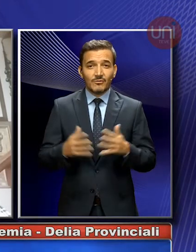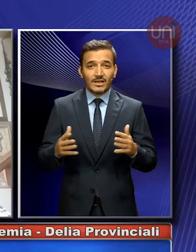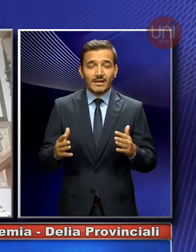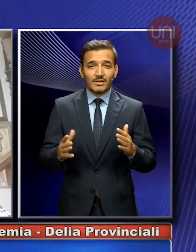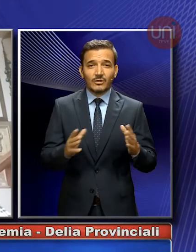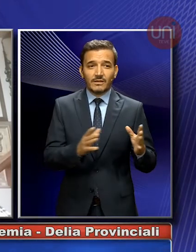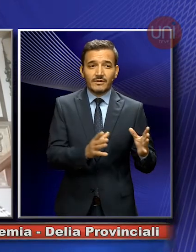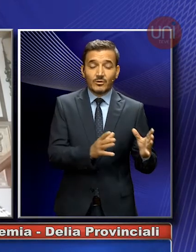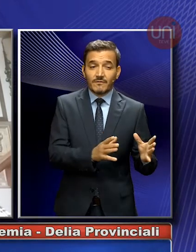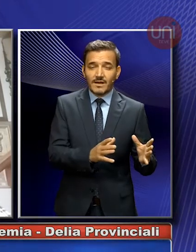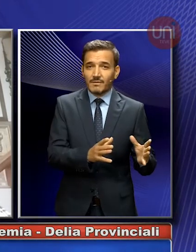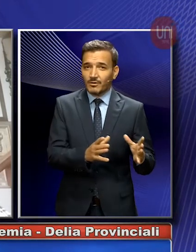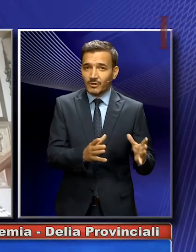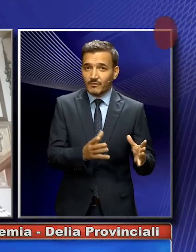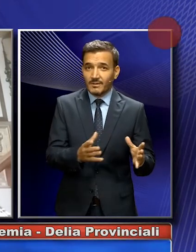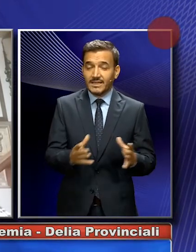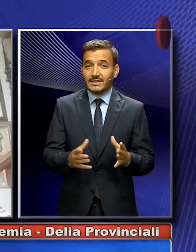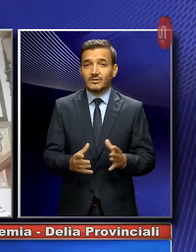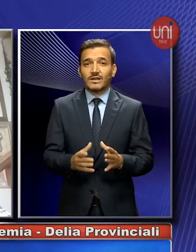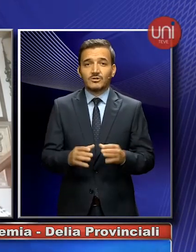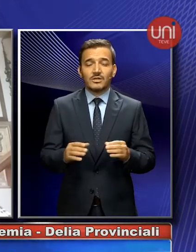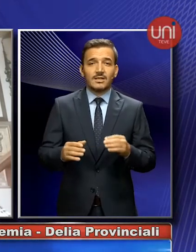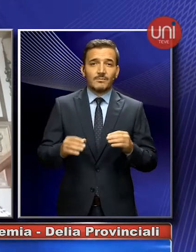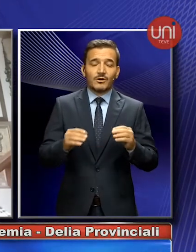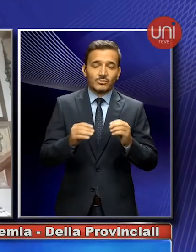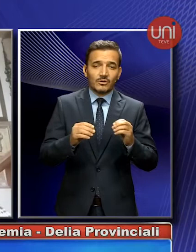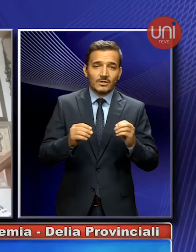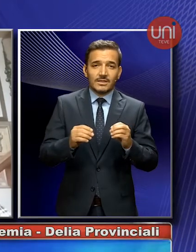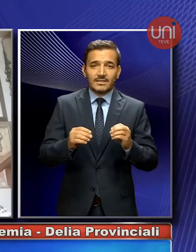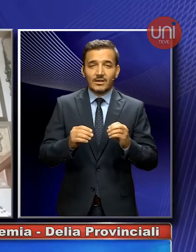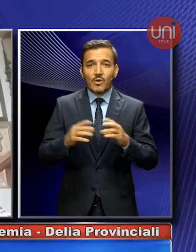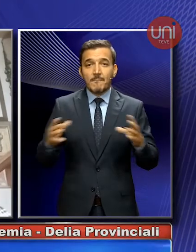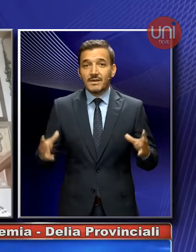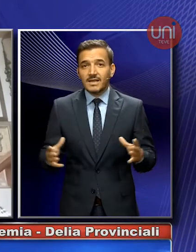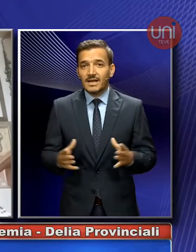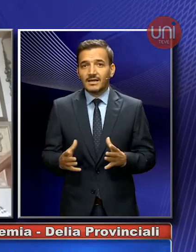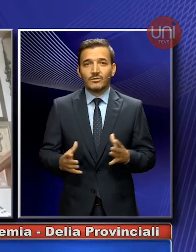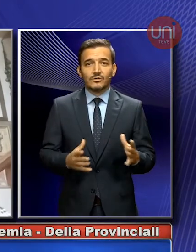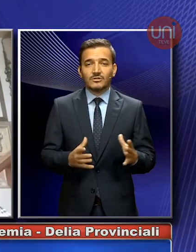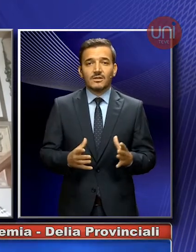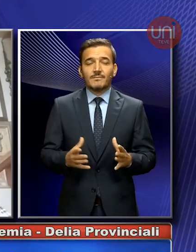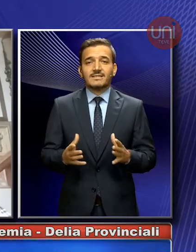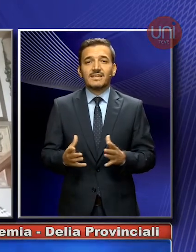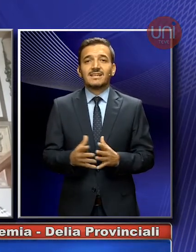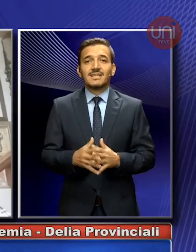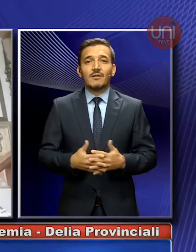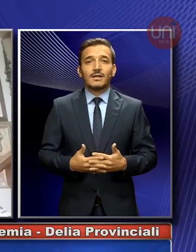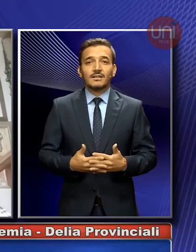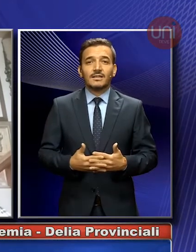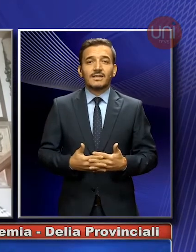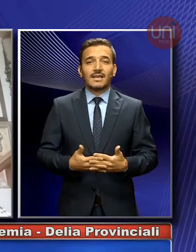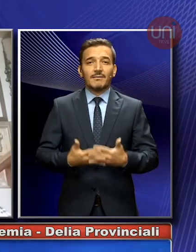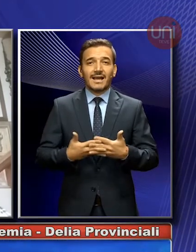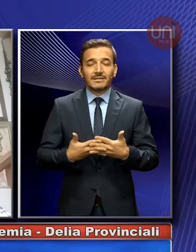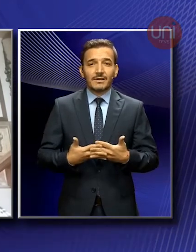clara hablando de que el frío no enferma, por lo menos de forma directa en estos casos. Después cuando uno lo amplía, algunos especialistas hablan de que